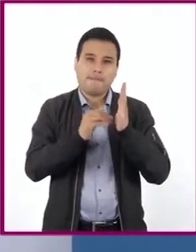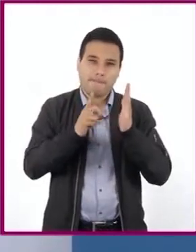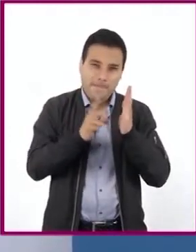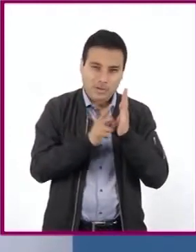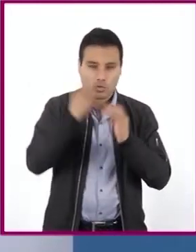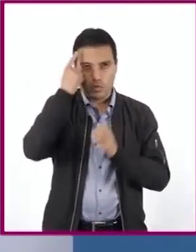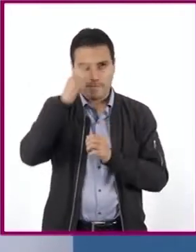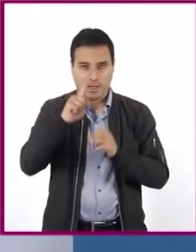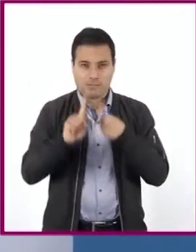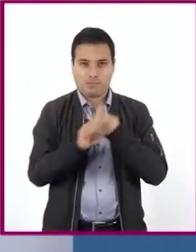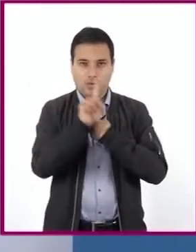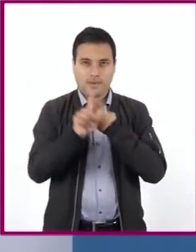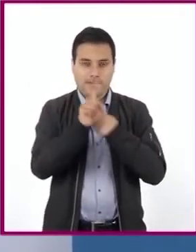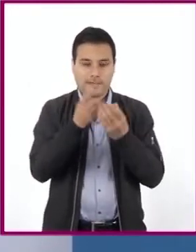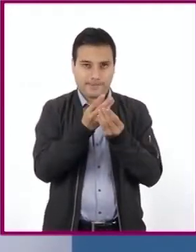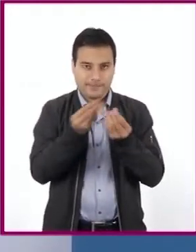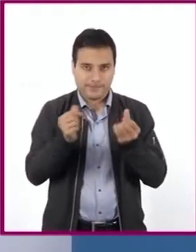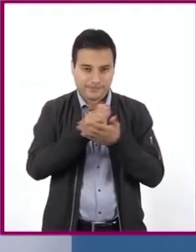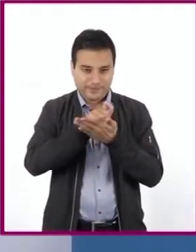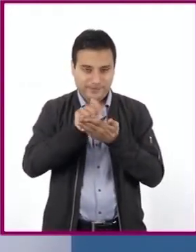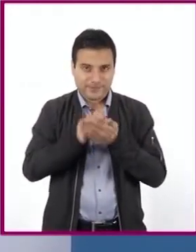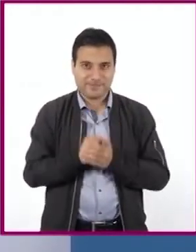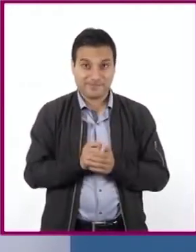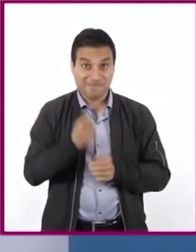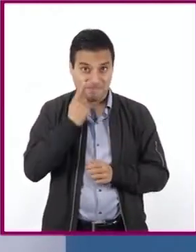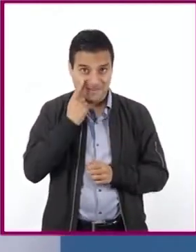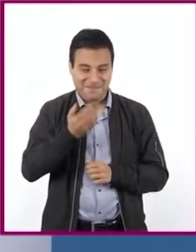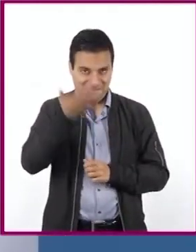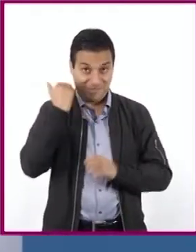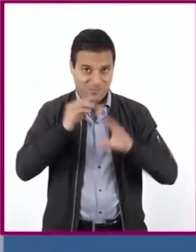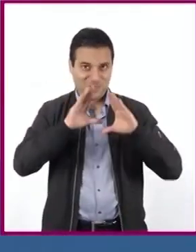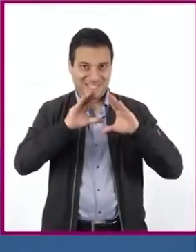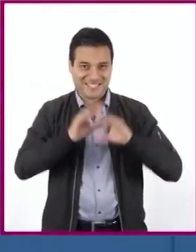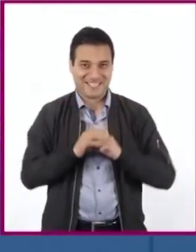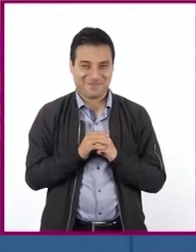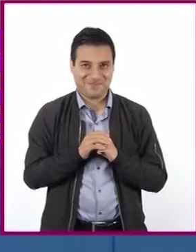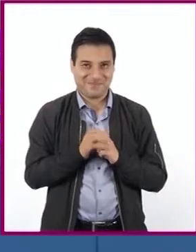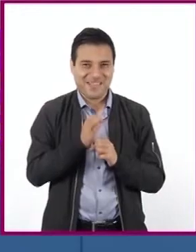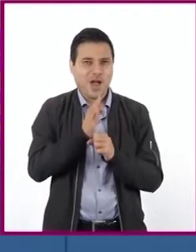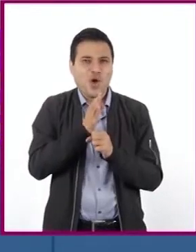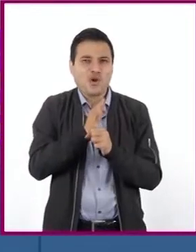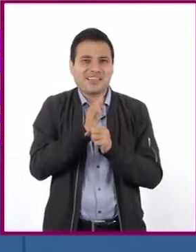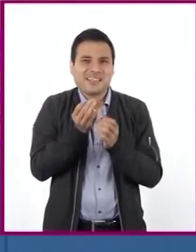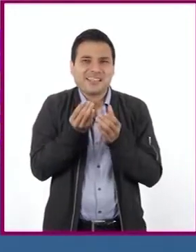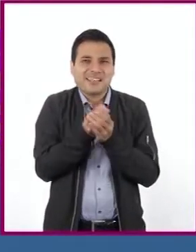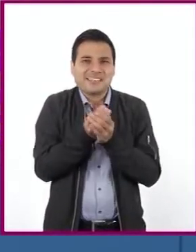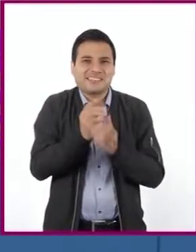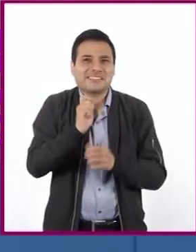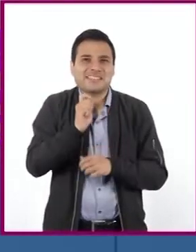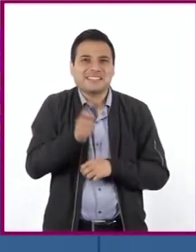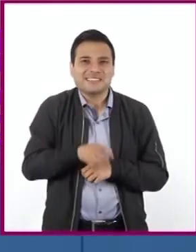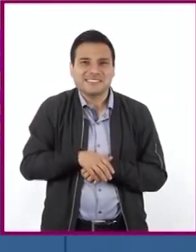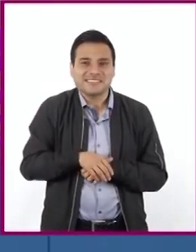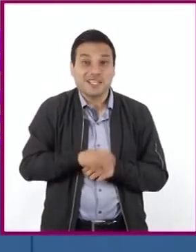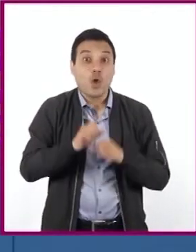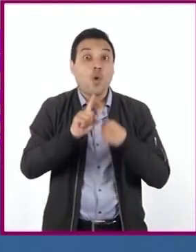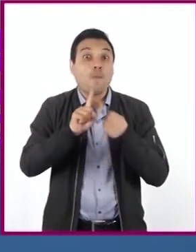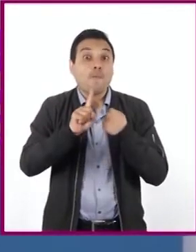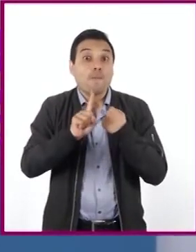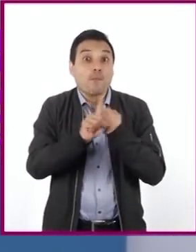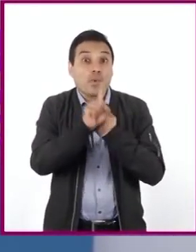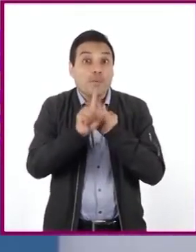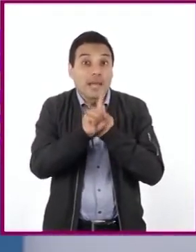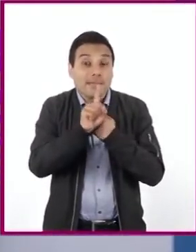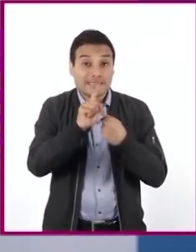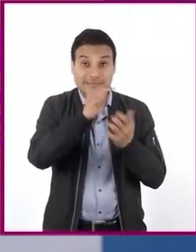un problema. Acompáñame en esta nueva aventura. En esta sesión resolveremos situaciones problema mediante el